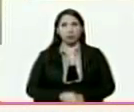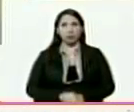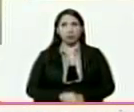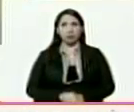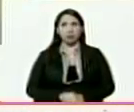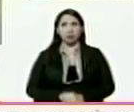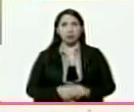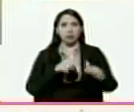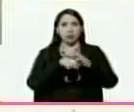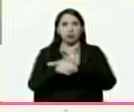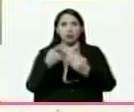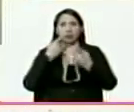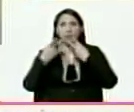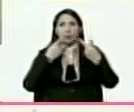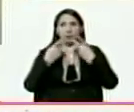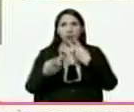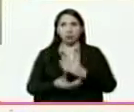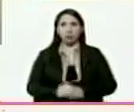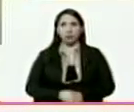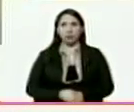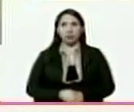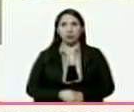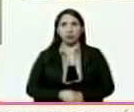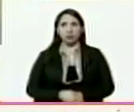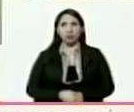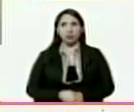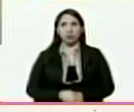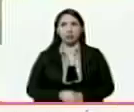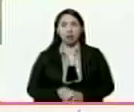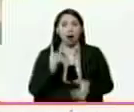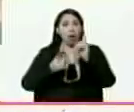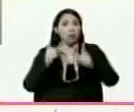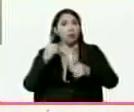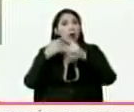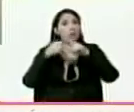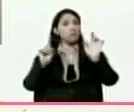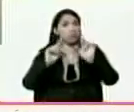internas políticas en Venezuela. Muchas gracias. ¿Alguna otra pregunta?